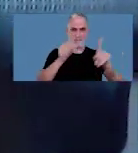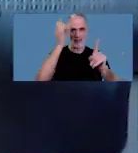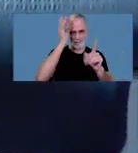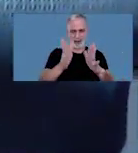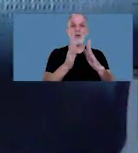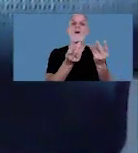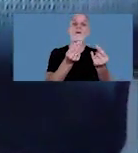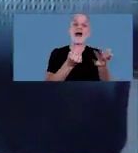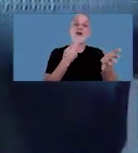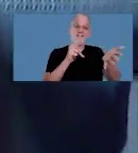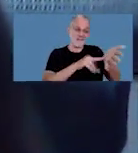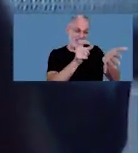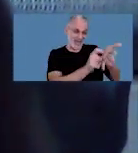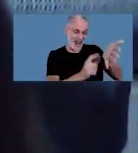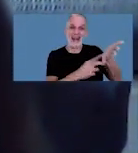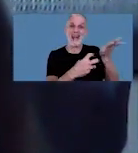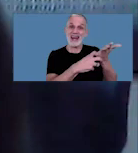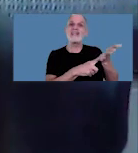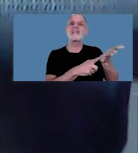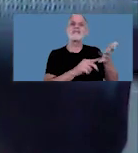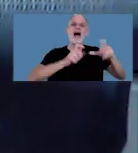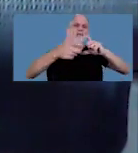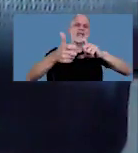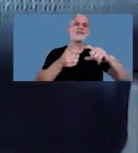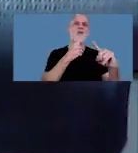valor fiscal del 2017 se actualiza por